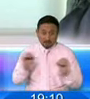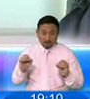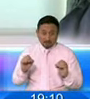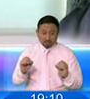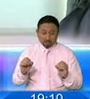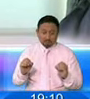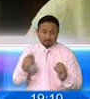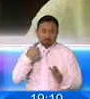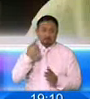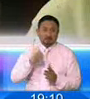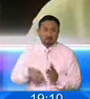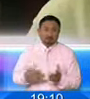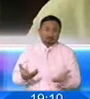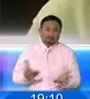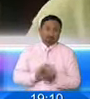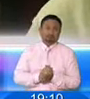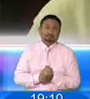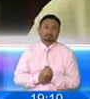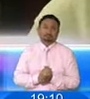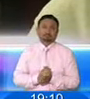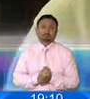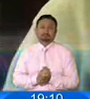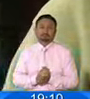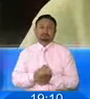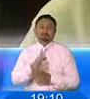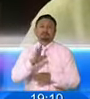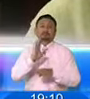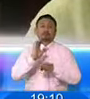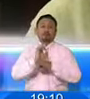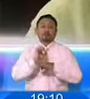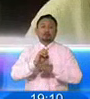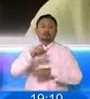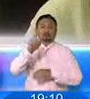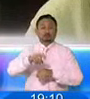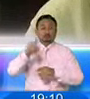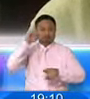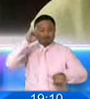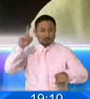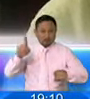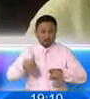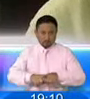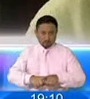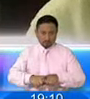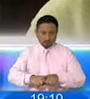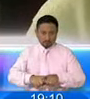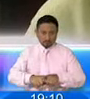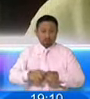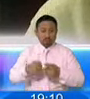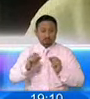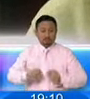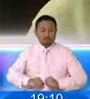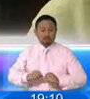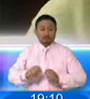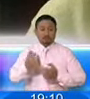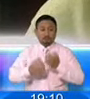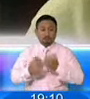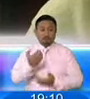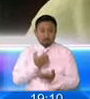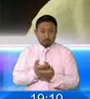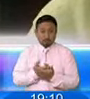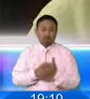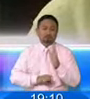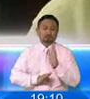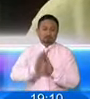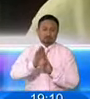habremos logrado nada. El país tiene que llegar a acuerdos para salir de la crisis